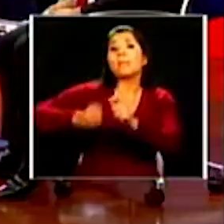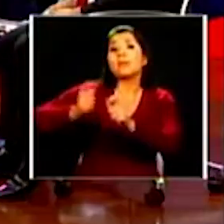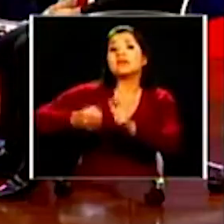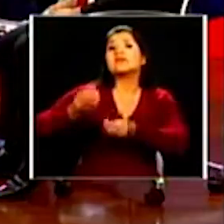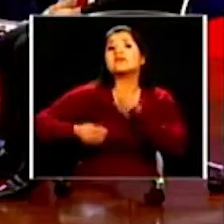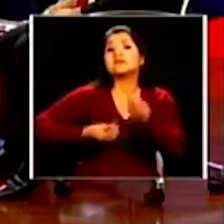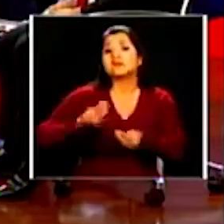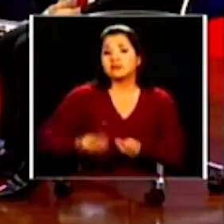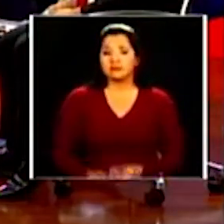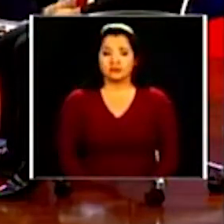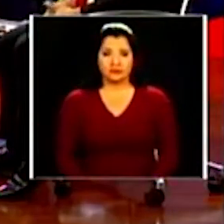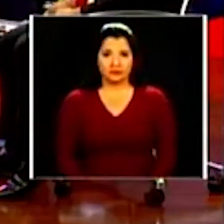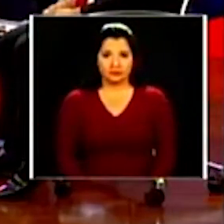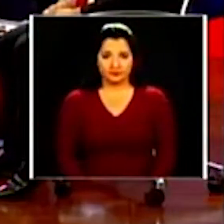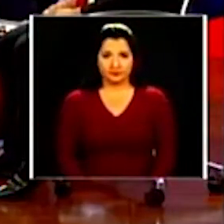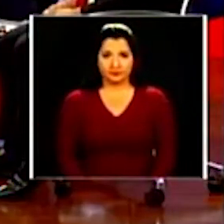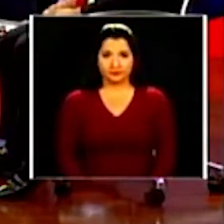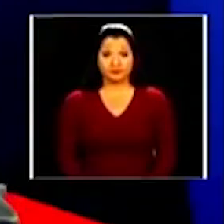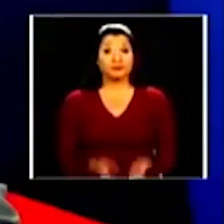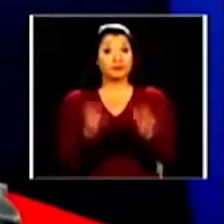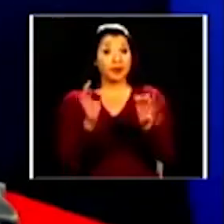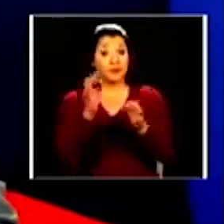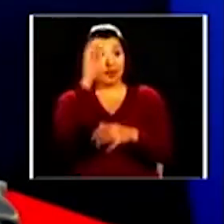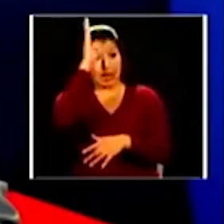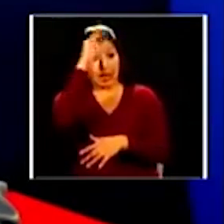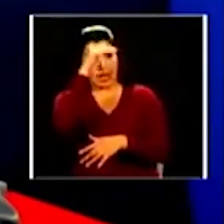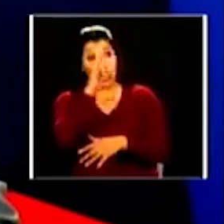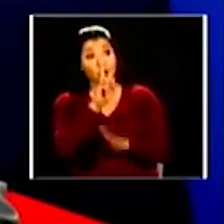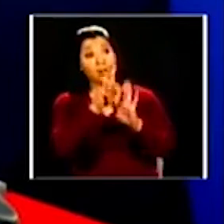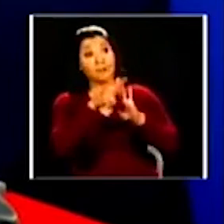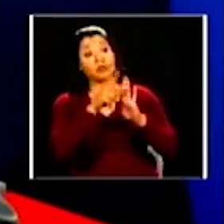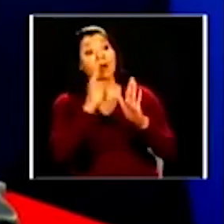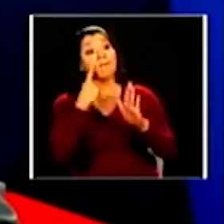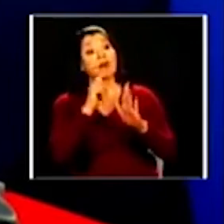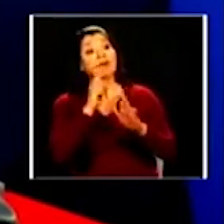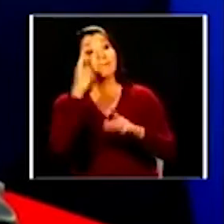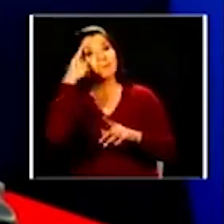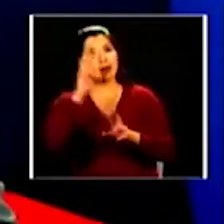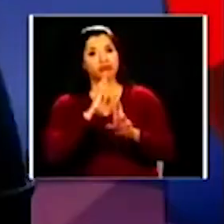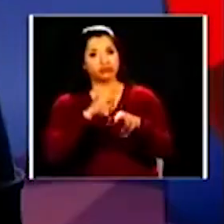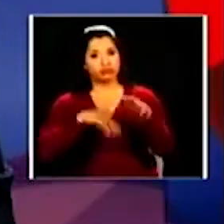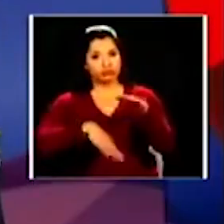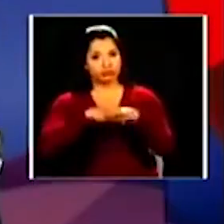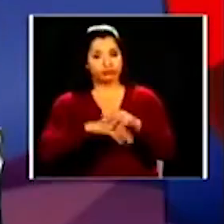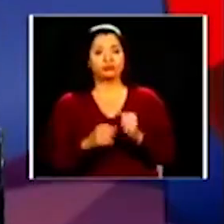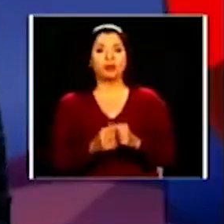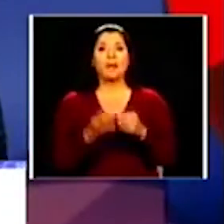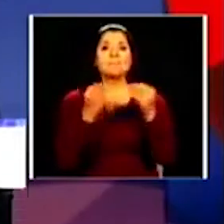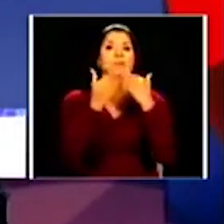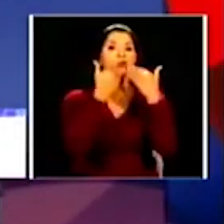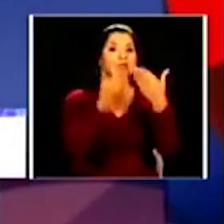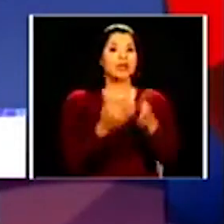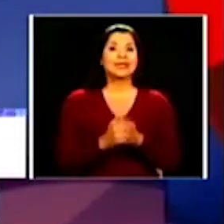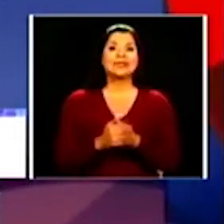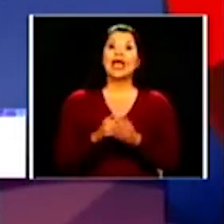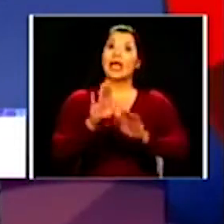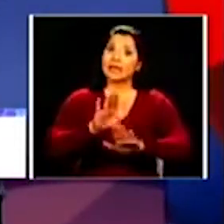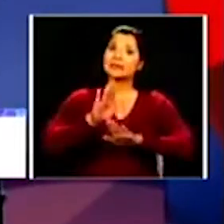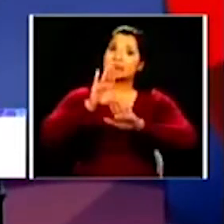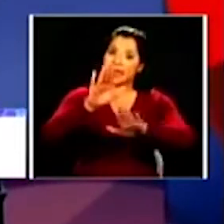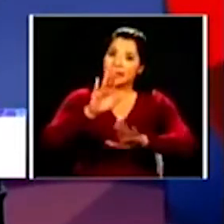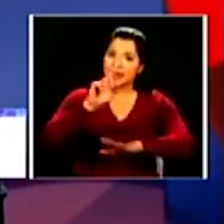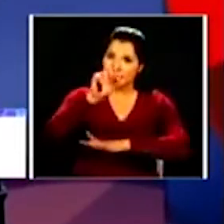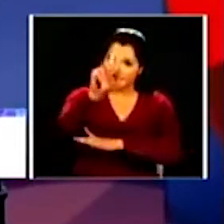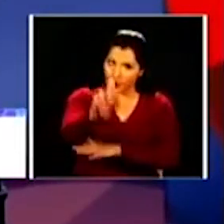Muy bien, don Carlos, 2 minutos para responder. Muchísimas gracias y es una excelente pregunta.